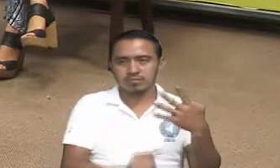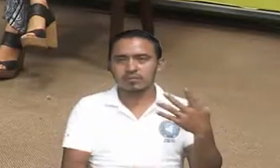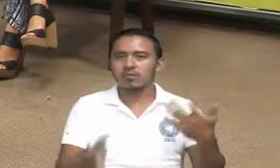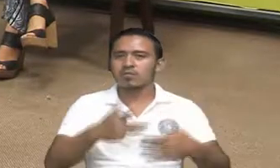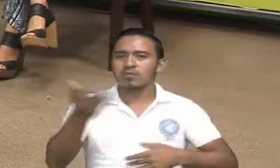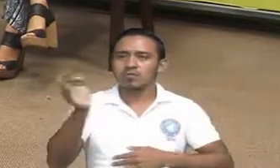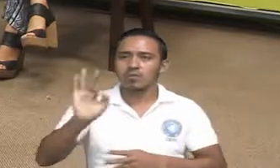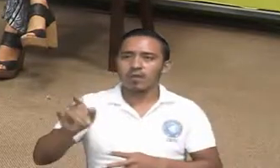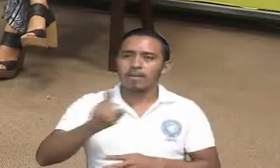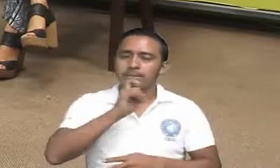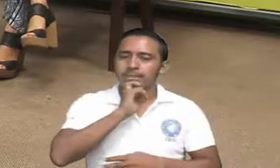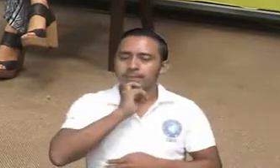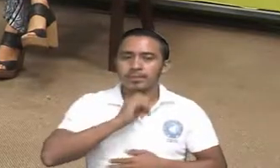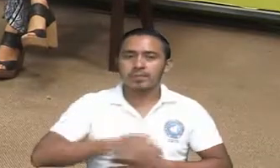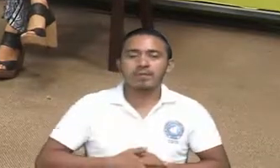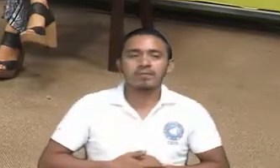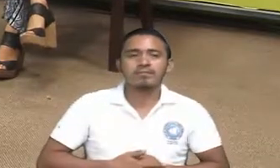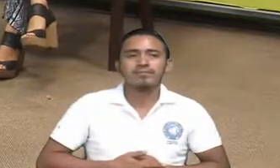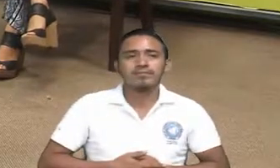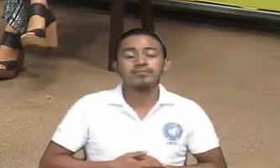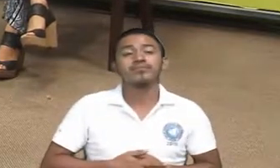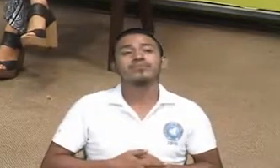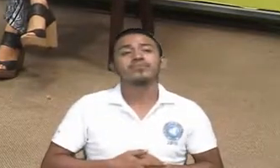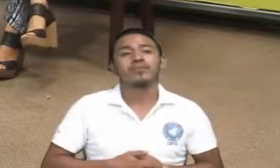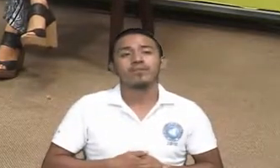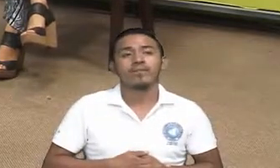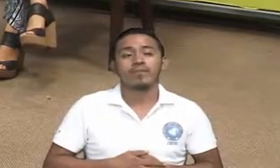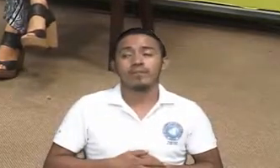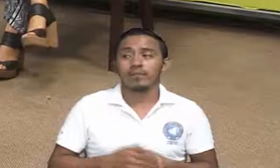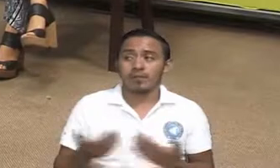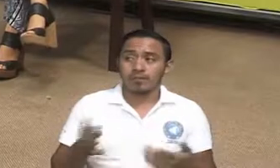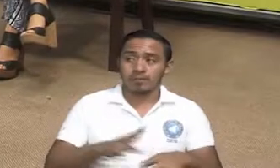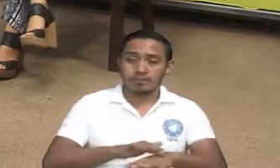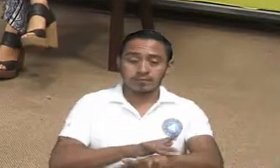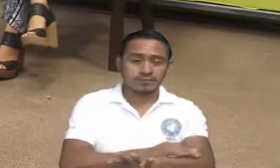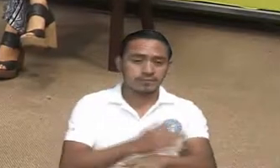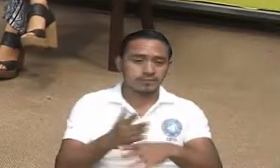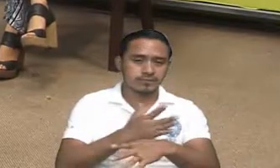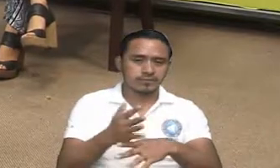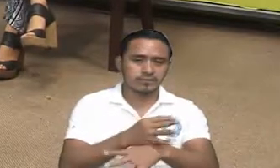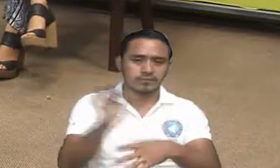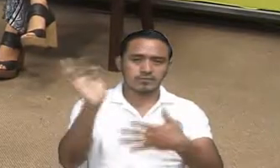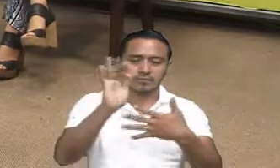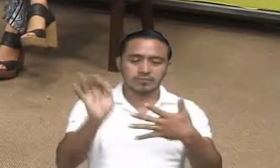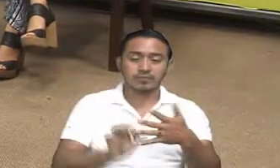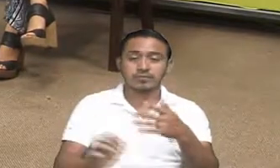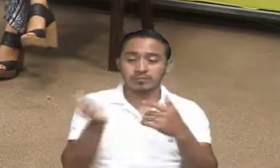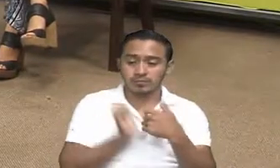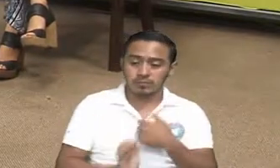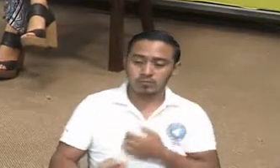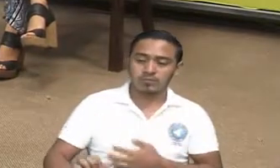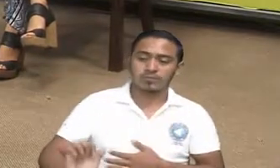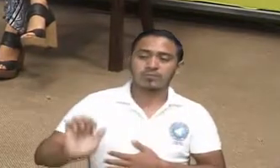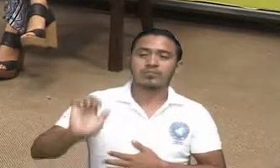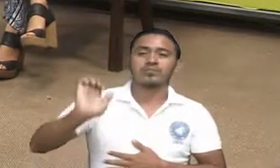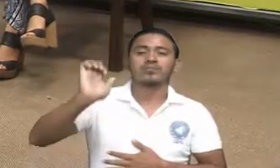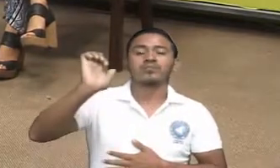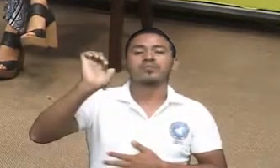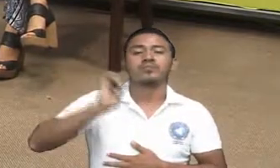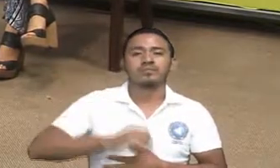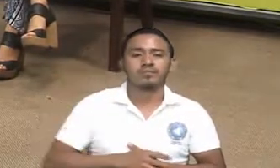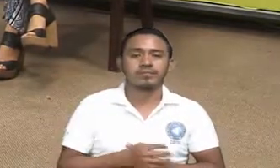tipo de celos hay? Bueno, hablando de los celos, los experimentamos en diferentes etapas de nuestra vida. Desde la niñez, como bien lo decías